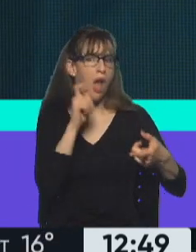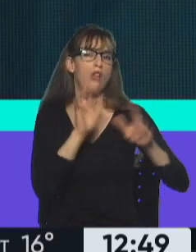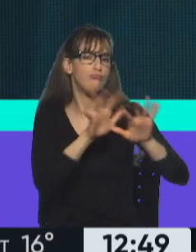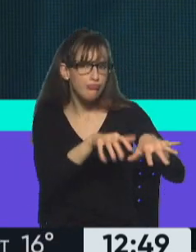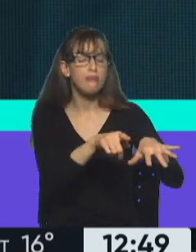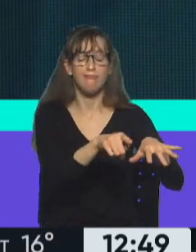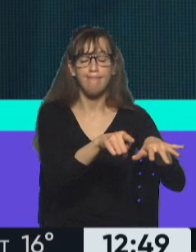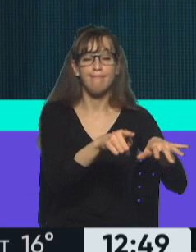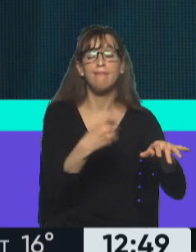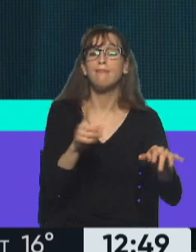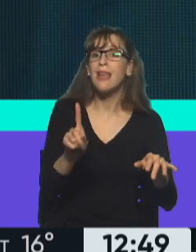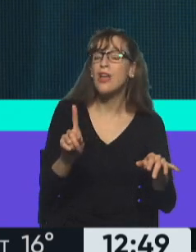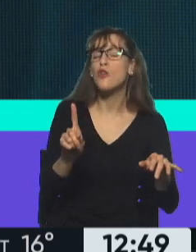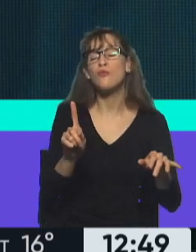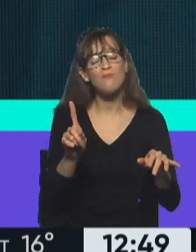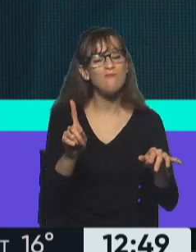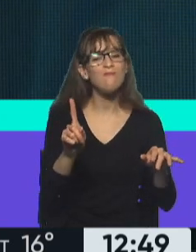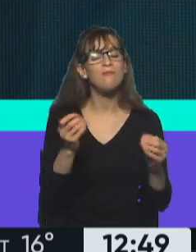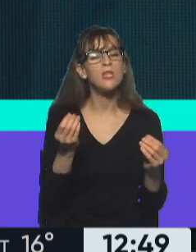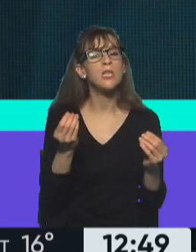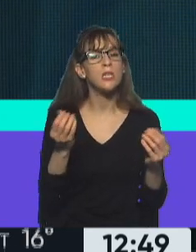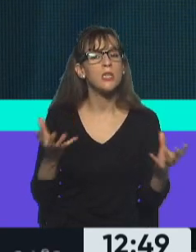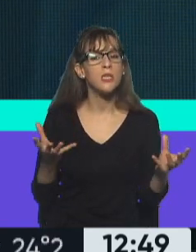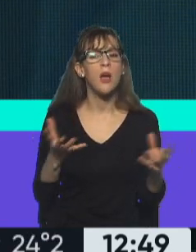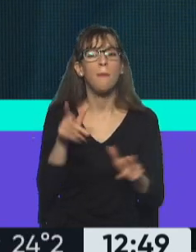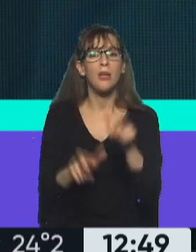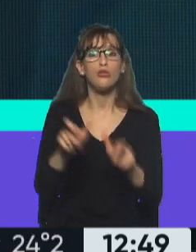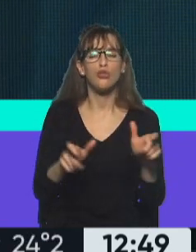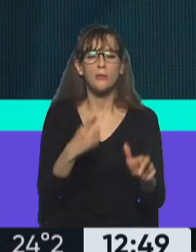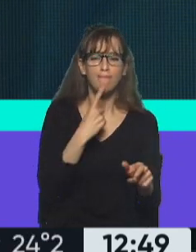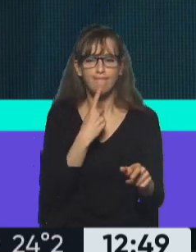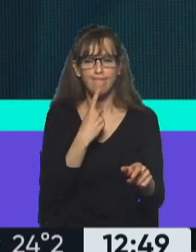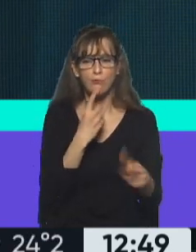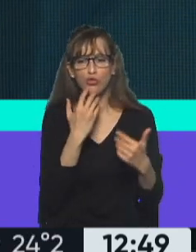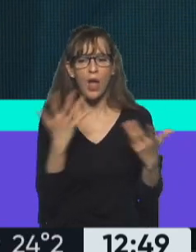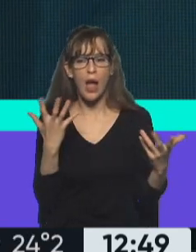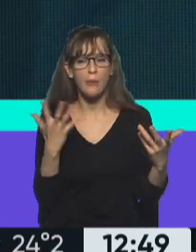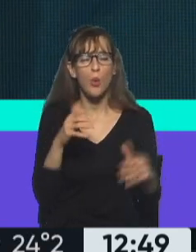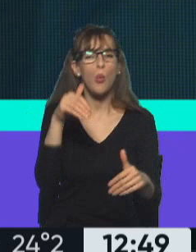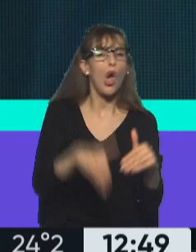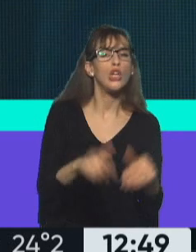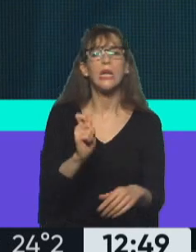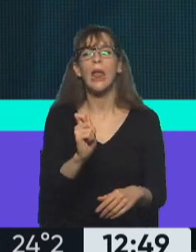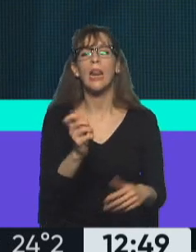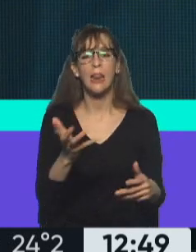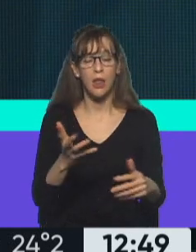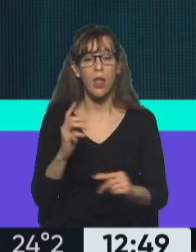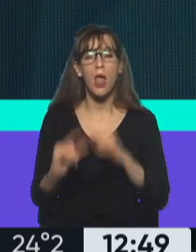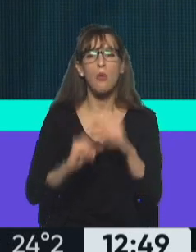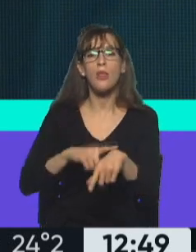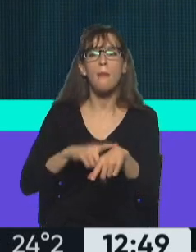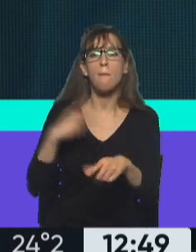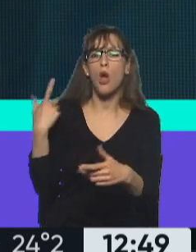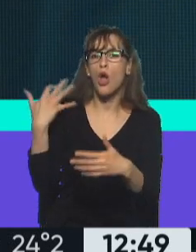que sucedió es que había una cantidad muy importante de indecisos terminada la primera semana y a medida que crecían y bajaban los indecisos